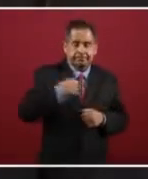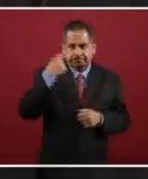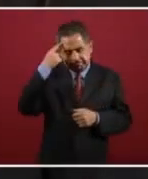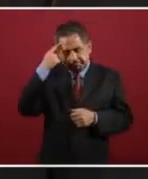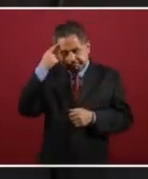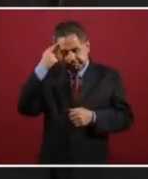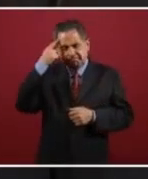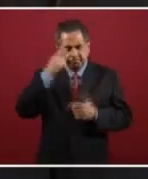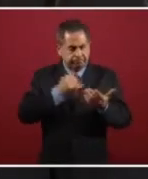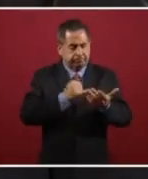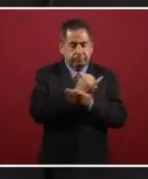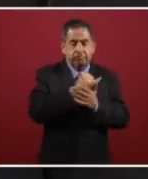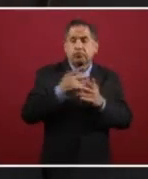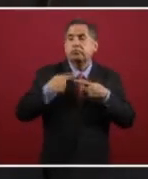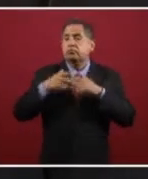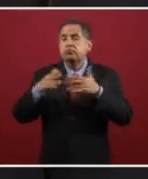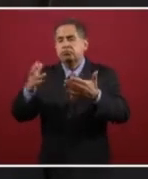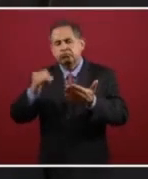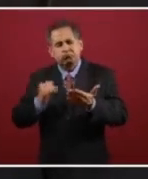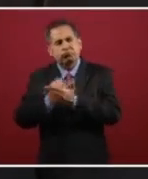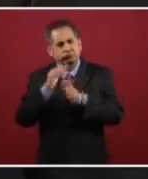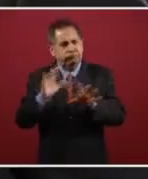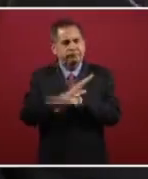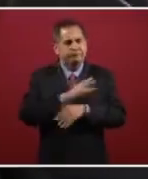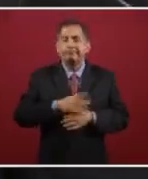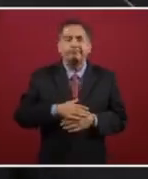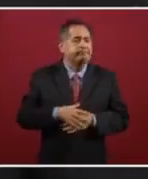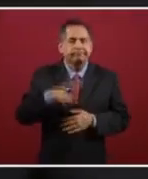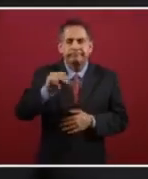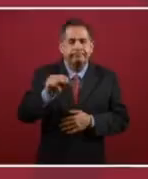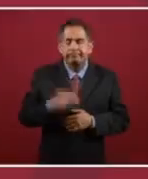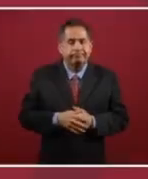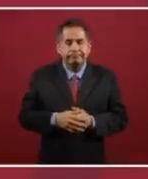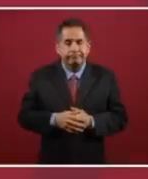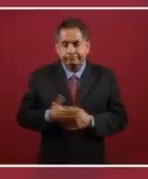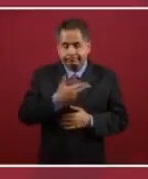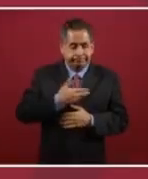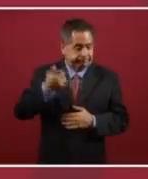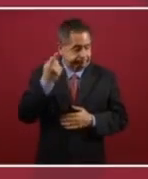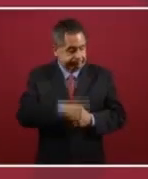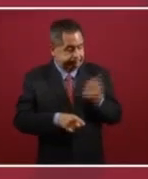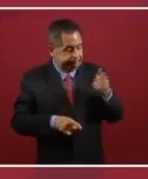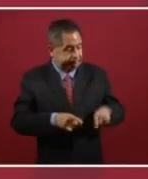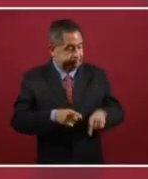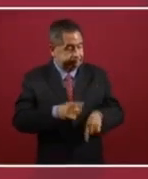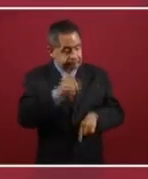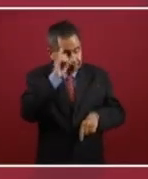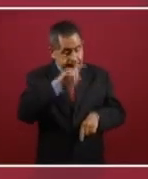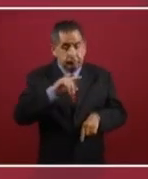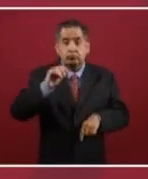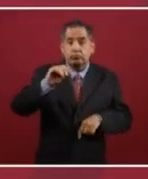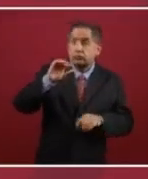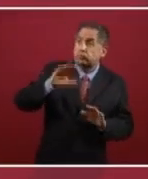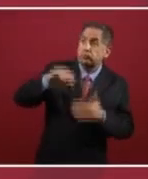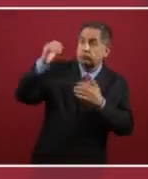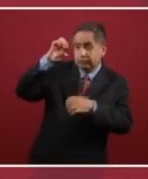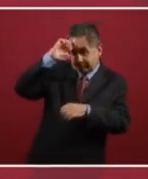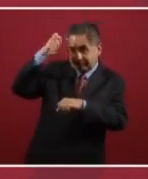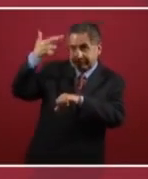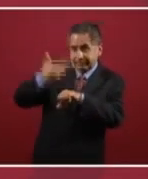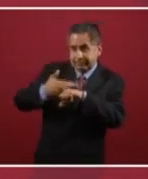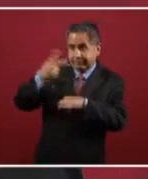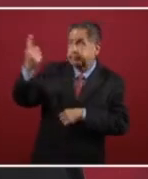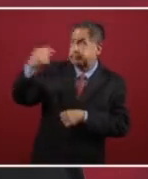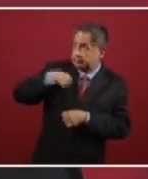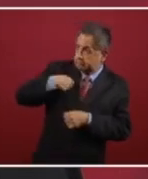los mexicanos sino para cumplir con recomendaciones del extranjero eso ya se